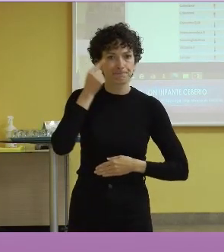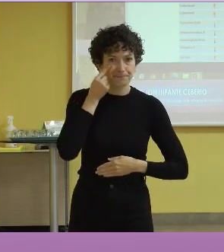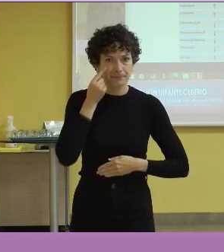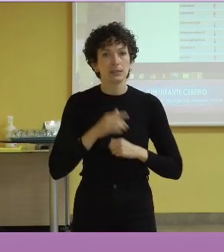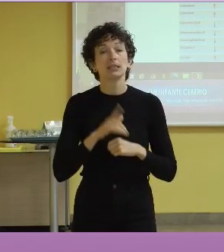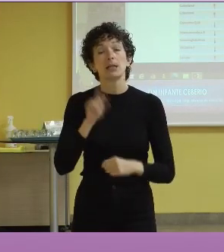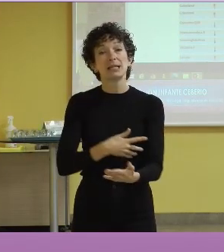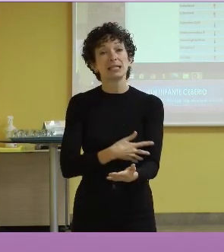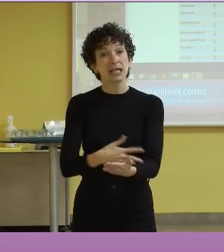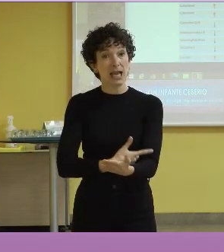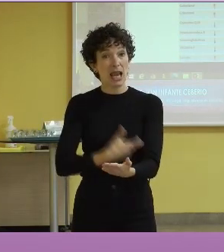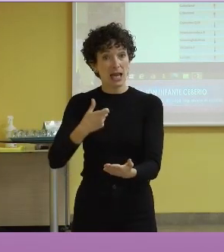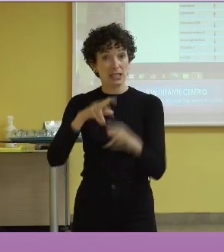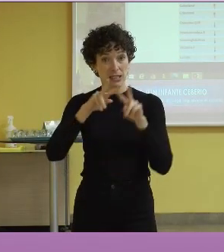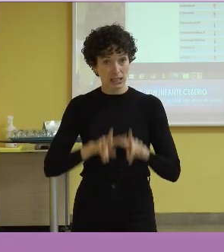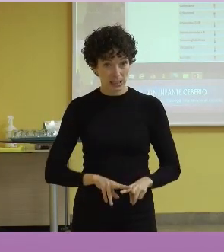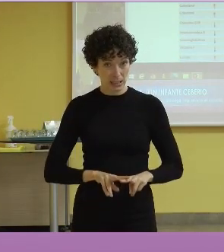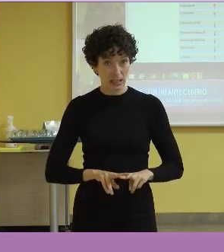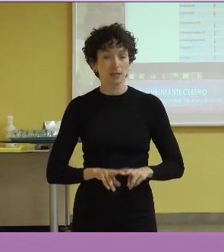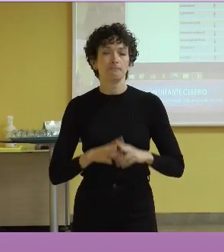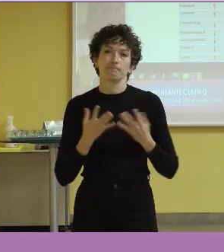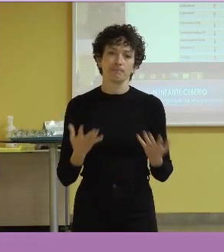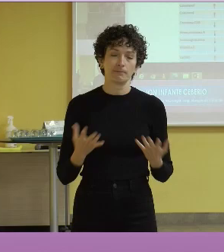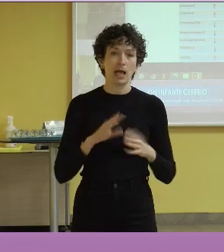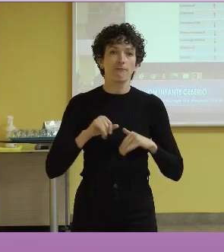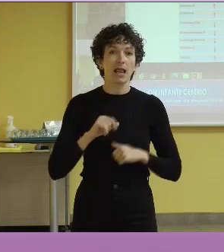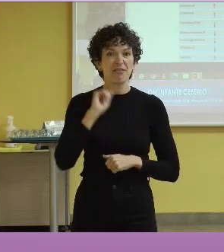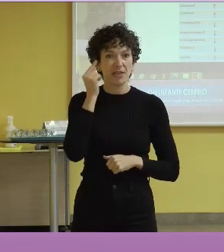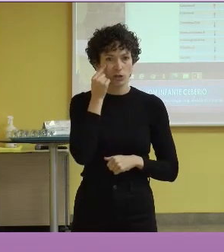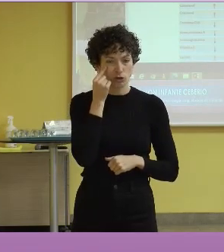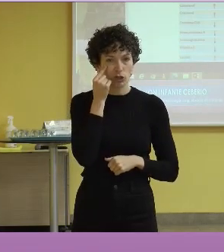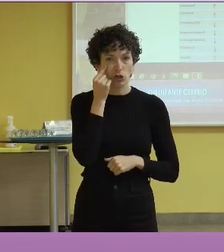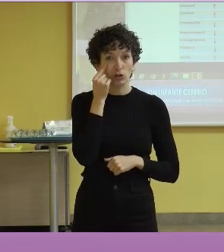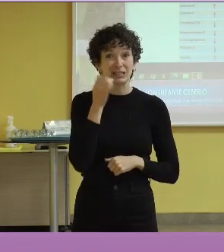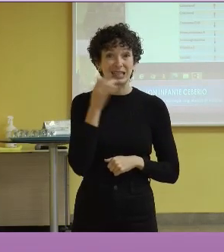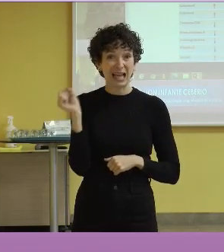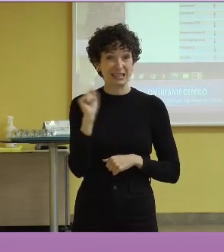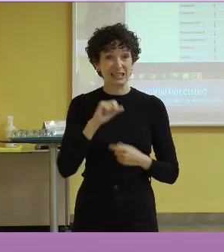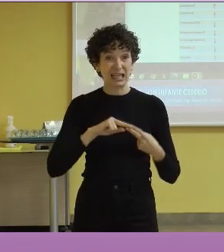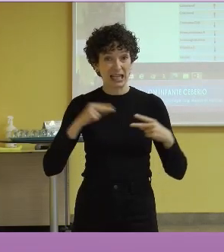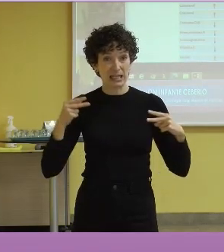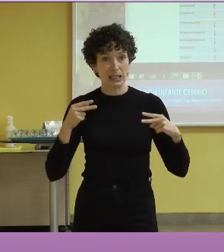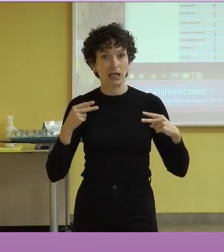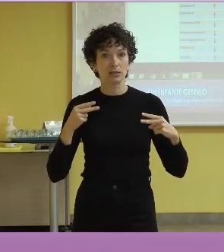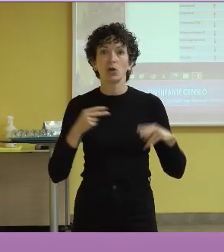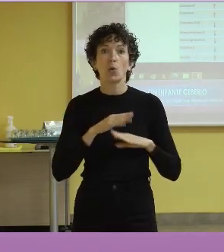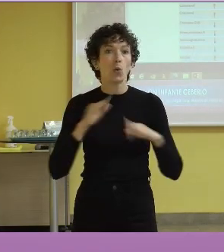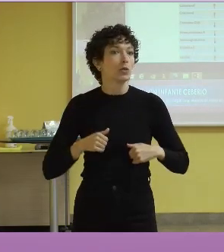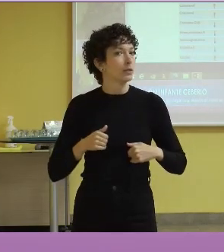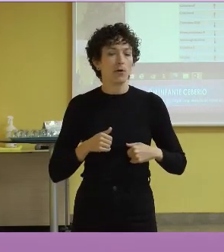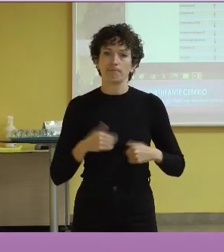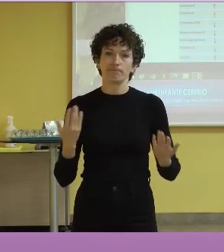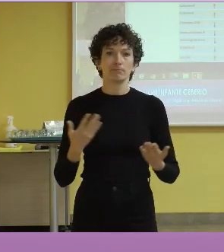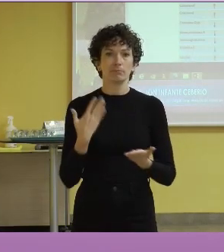de sangre, a ver, obviamente al final el diagnóstico final en estas ataxias genéticas va a ser el test genético, ¿no? La